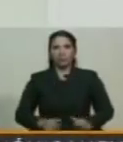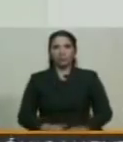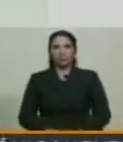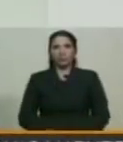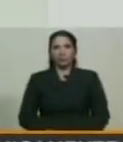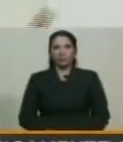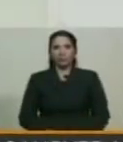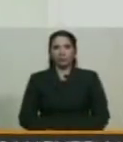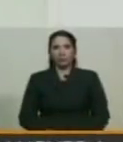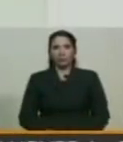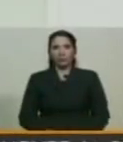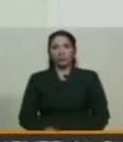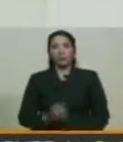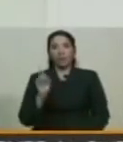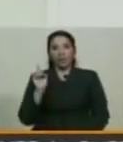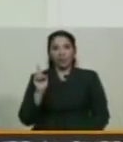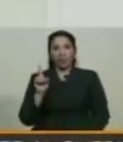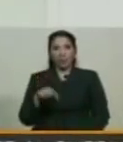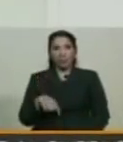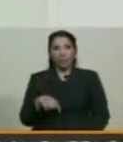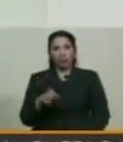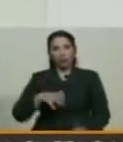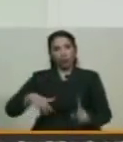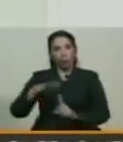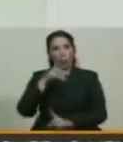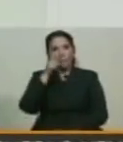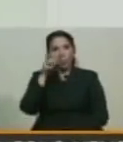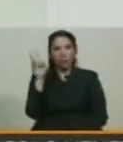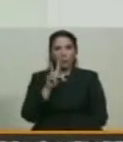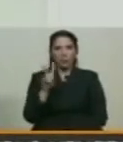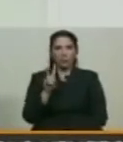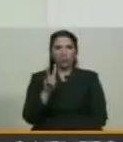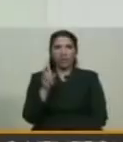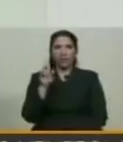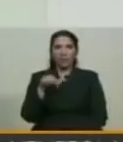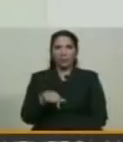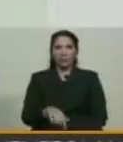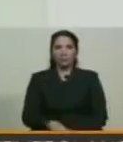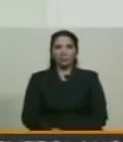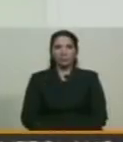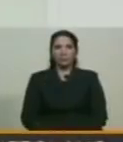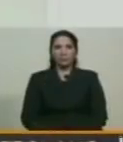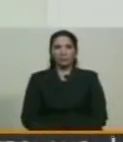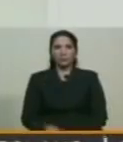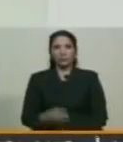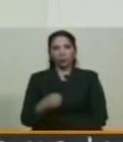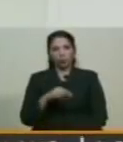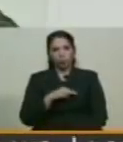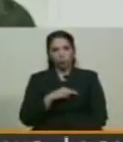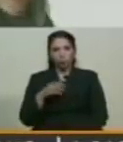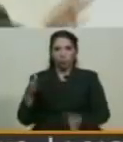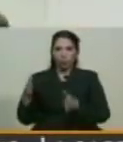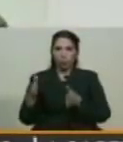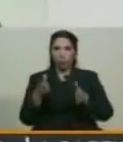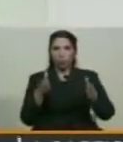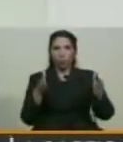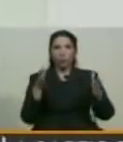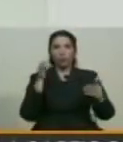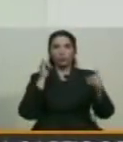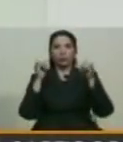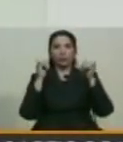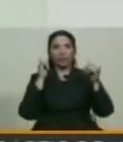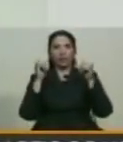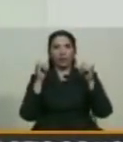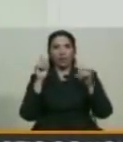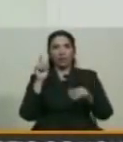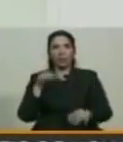de la Fuerza Armada, sino también de todo el pueblo de Venezuela. Así pues que vamos rumbo ya a celebrar también